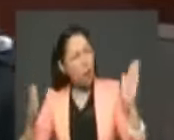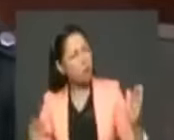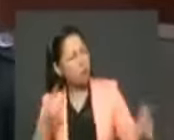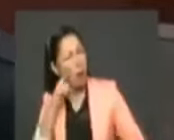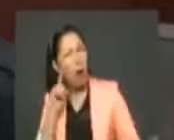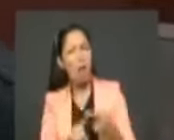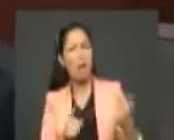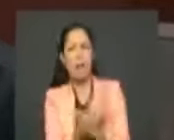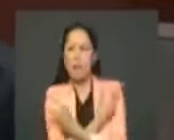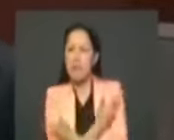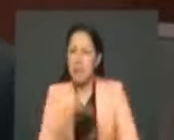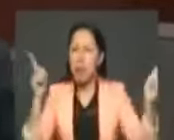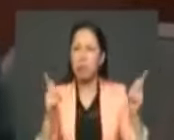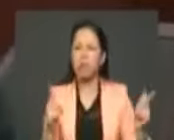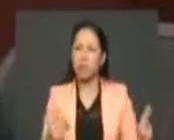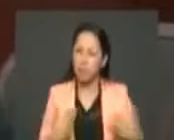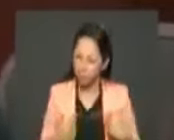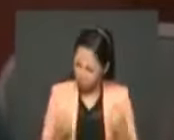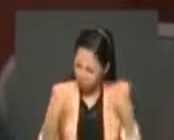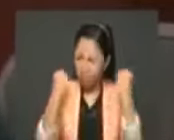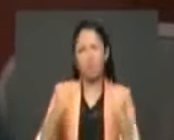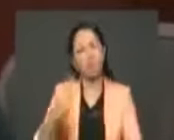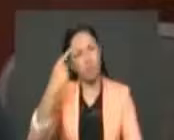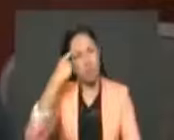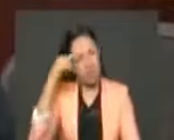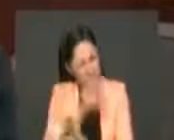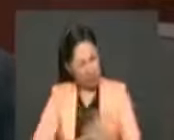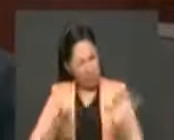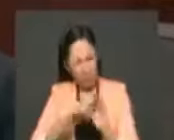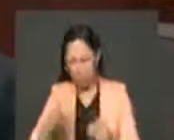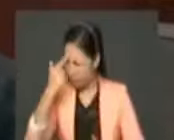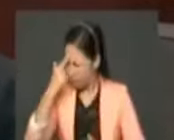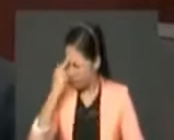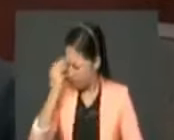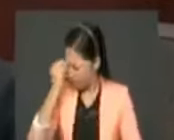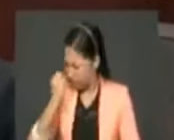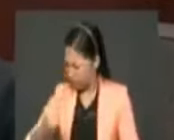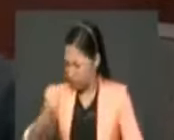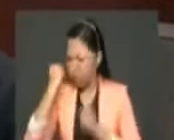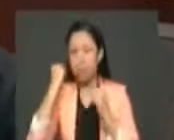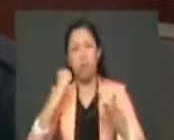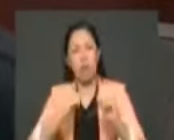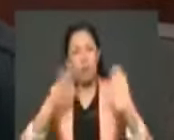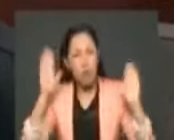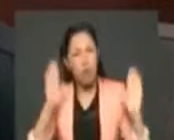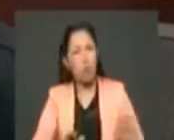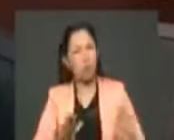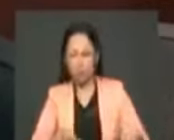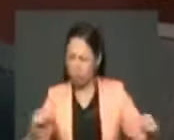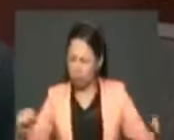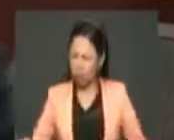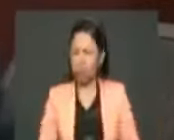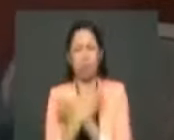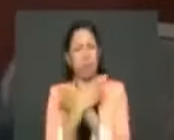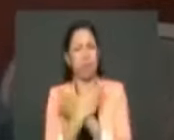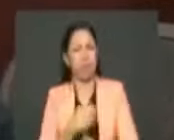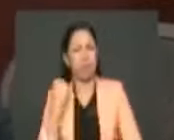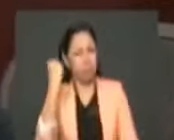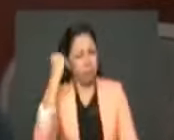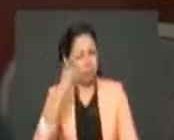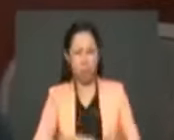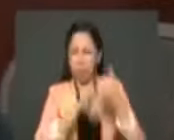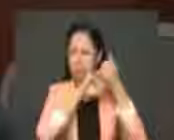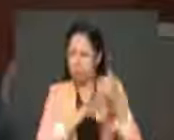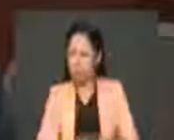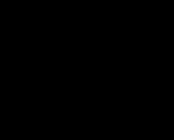libertad, que creemos en los principios fundadores de esta república que logró su independencia